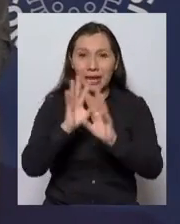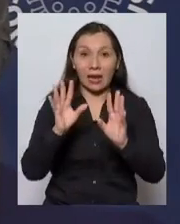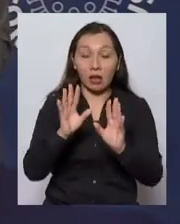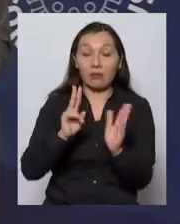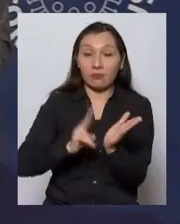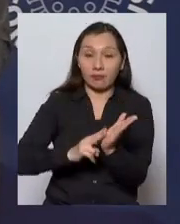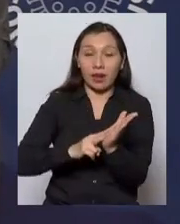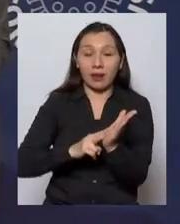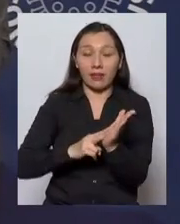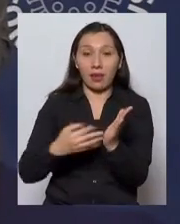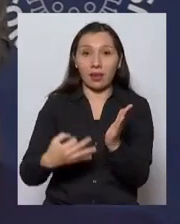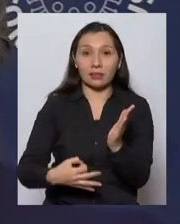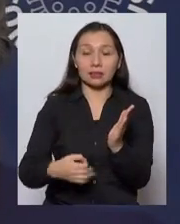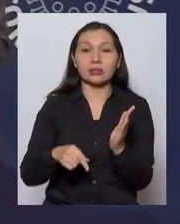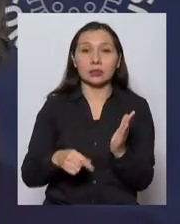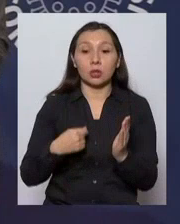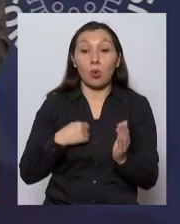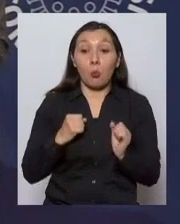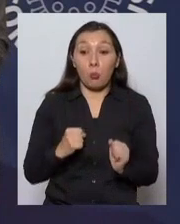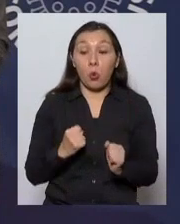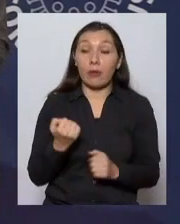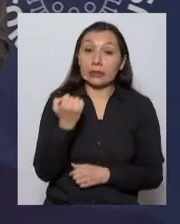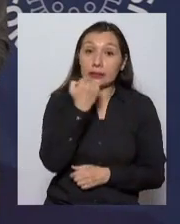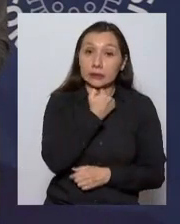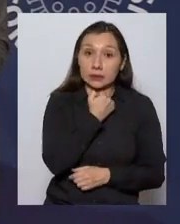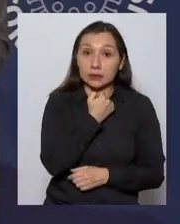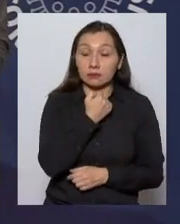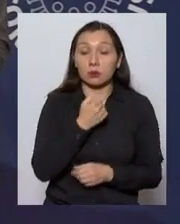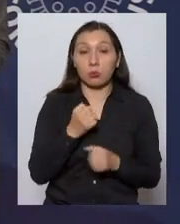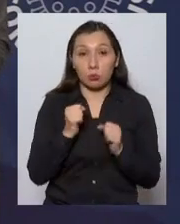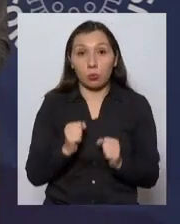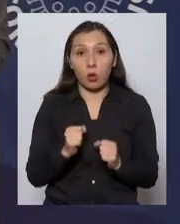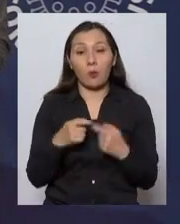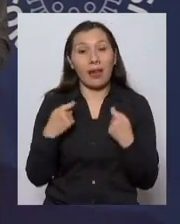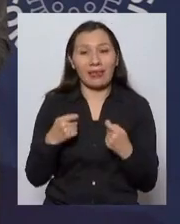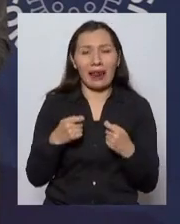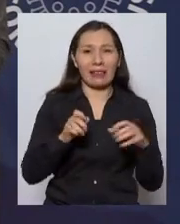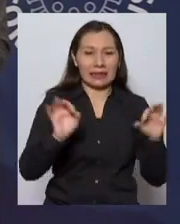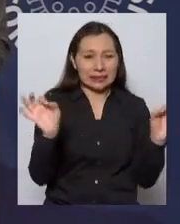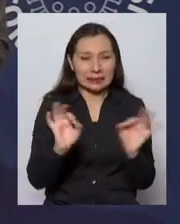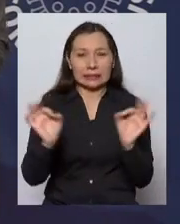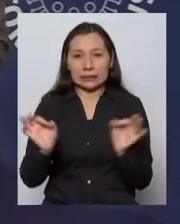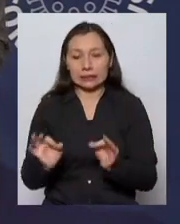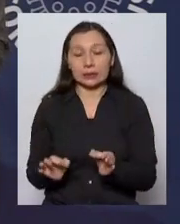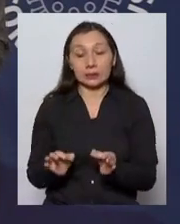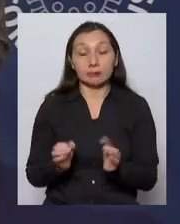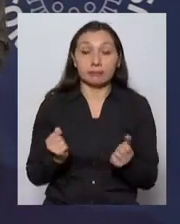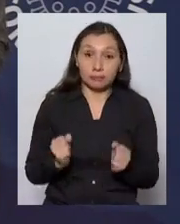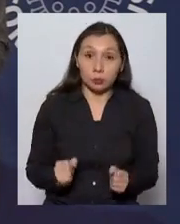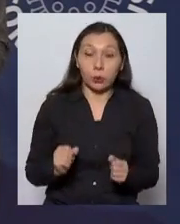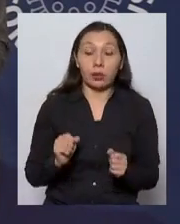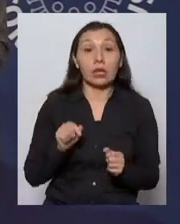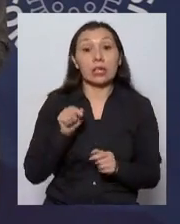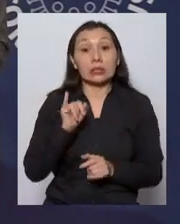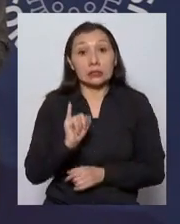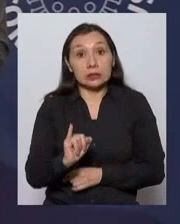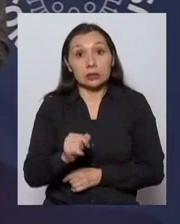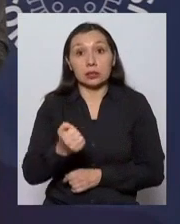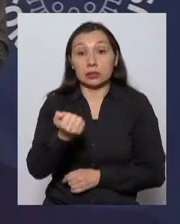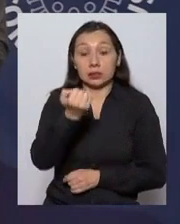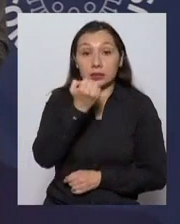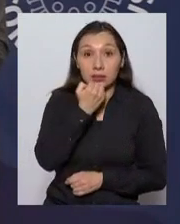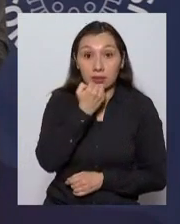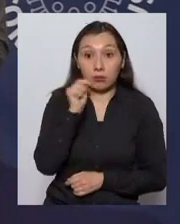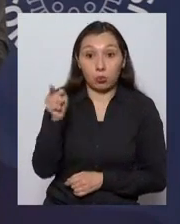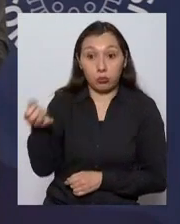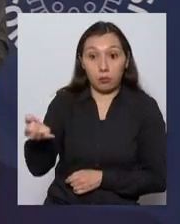es evidente que uno puede cometer errores al tratar de explicarlos. Si esos errores, que